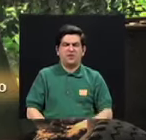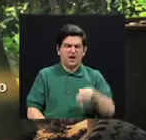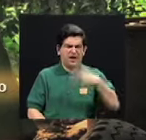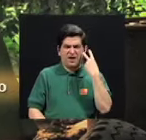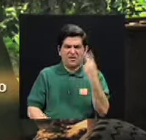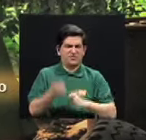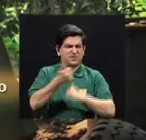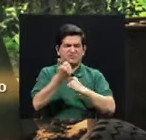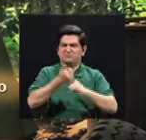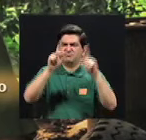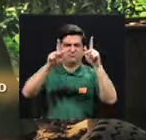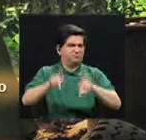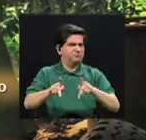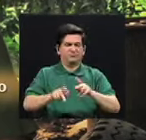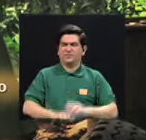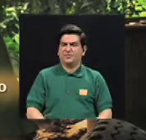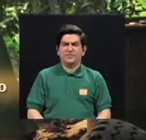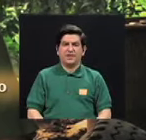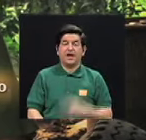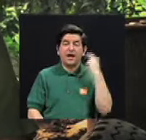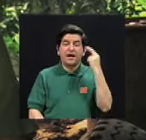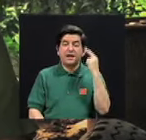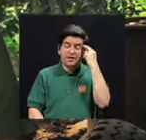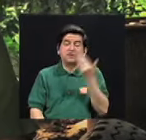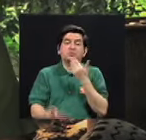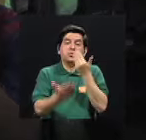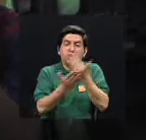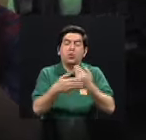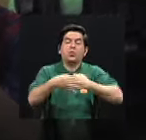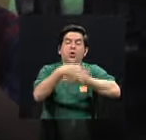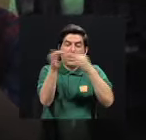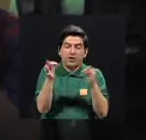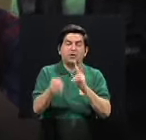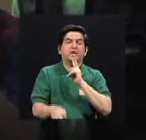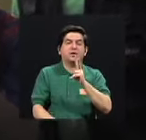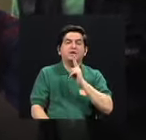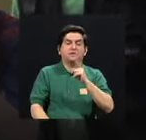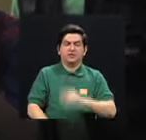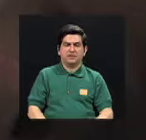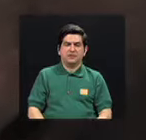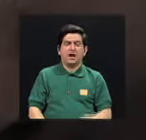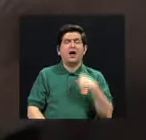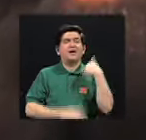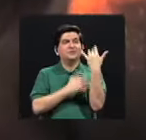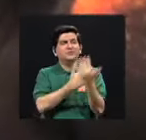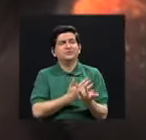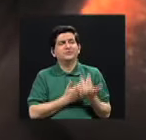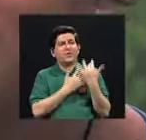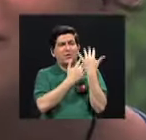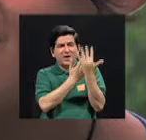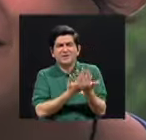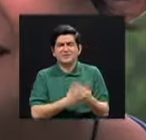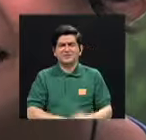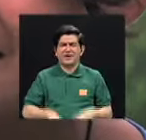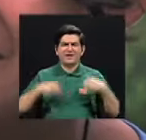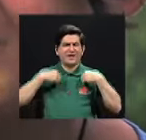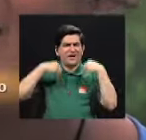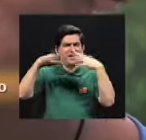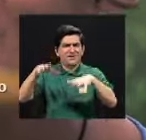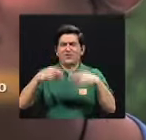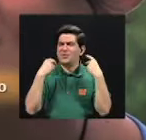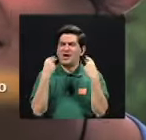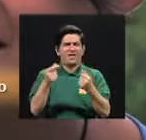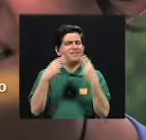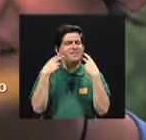mucho apoyo de la gente. Entonces, sí, muy buenos estos talleres, la verdad. Y espero que no los abandonen así